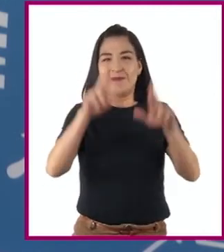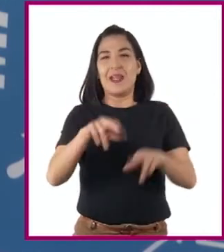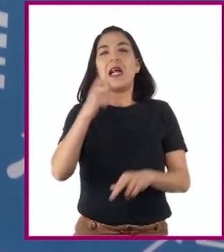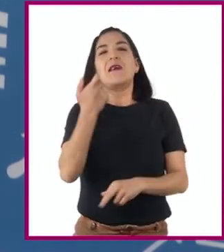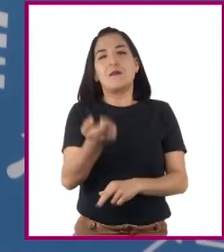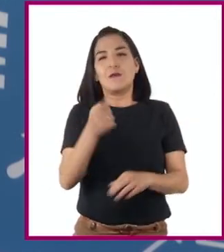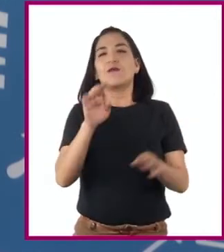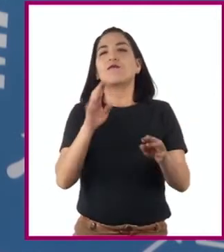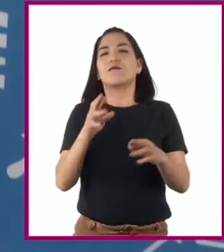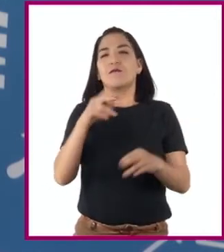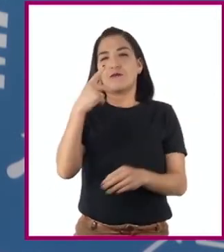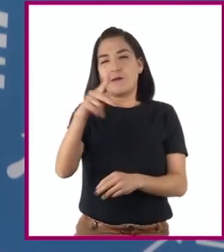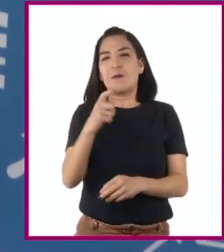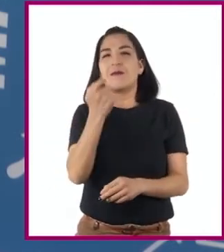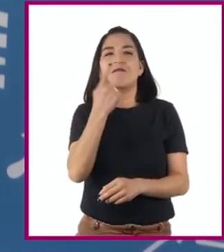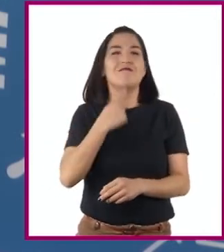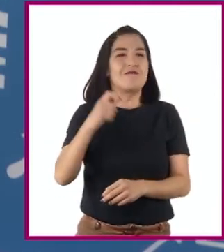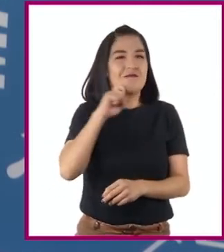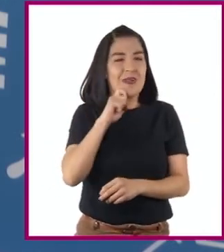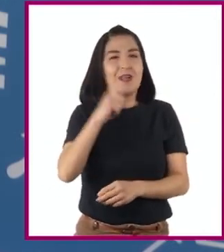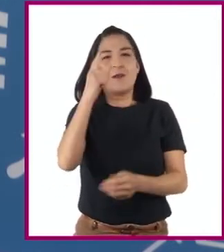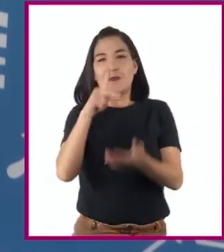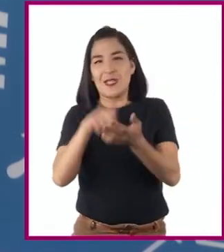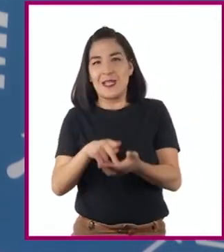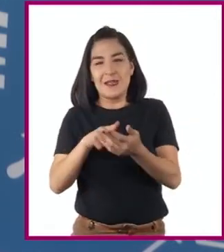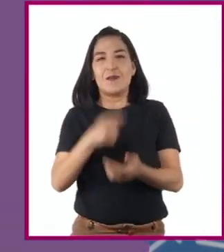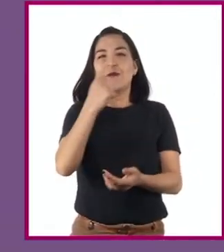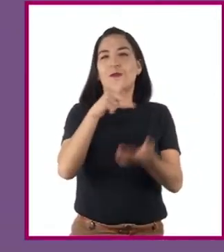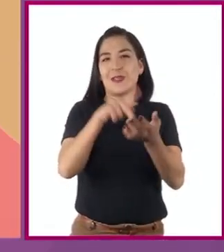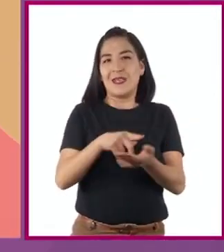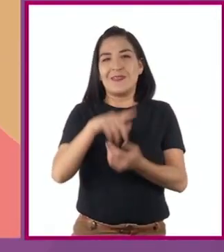precio de un kilogramo de tomate y el de un kilogramo de cebolla.